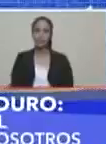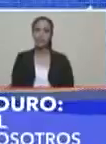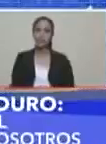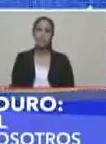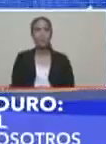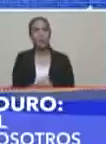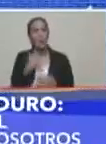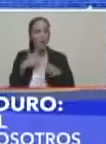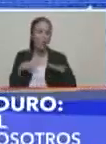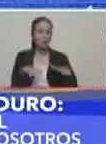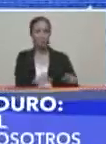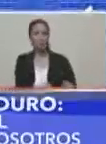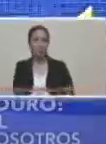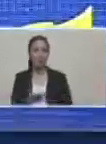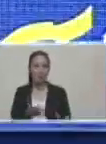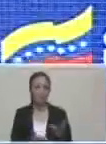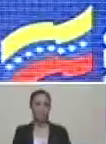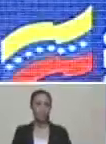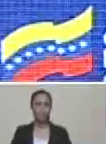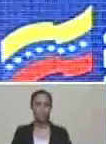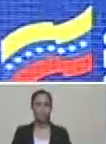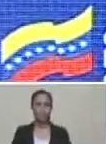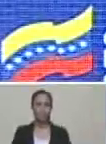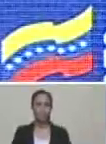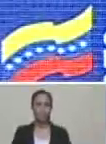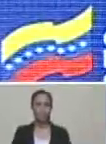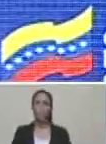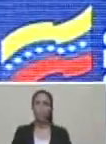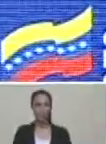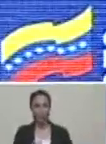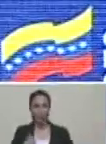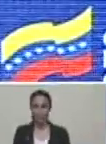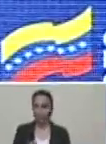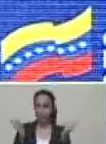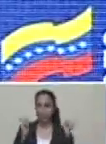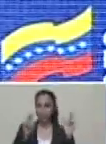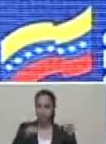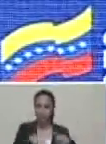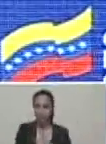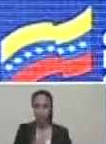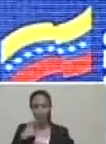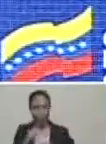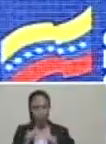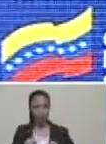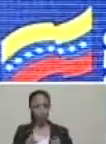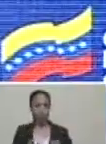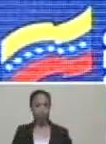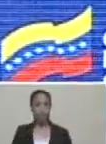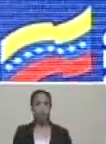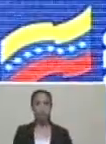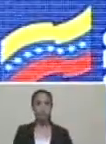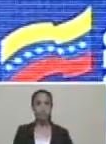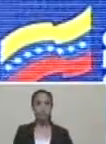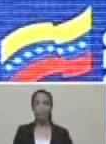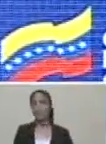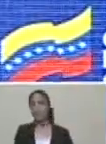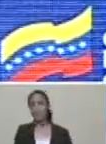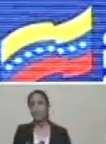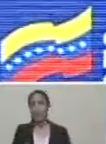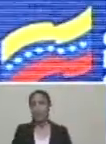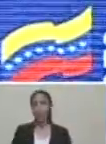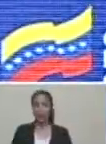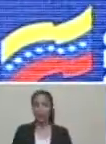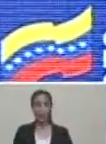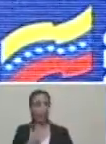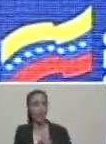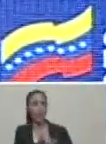una invasión que nunca la vamos a permitir contra nuestro país, para hablar de